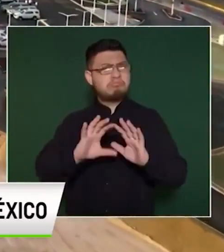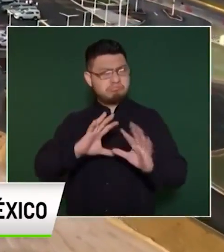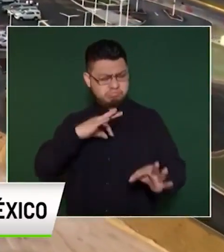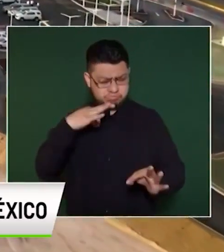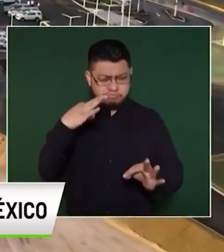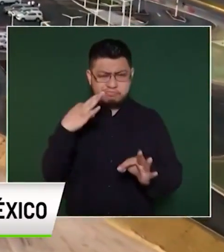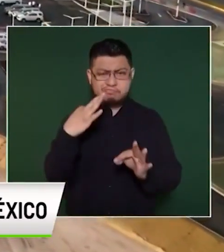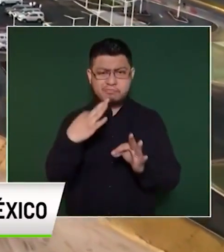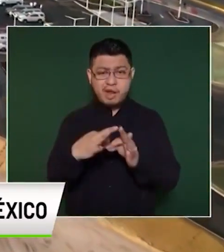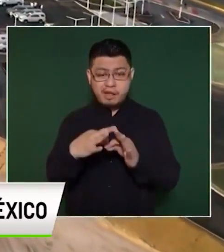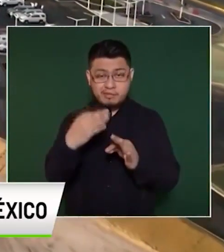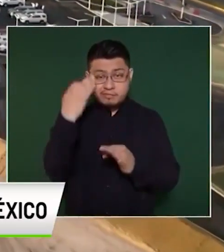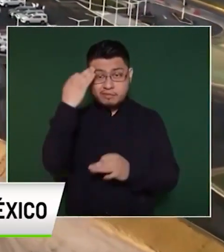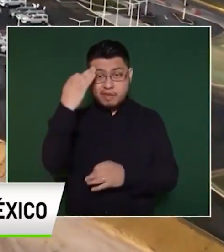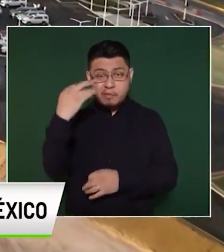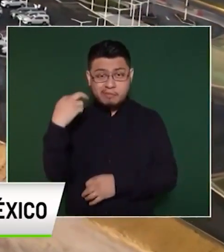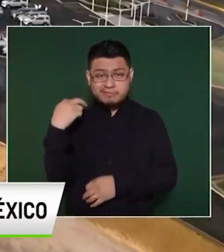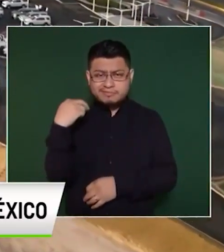tiempo